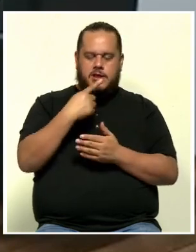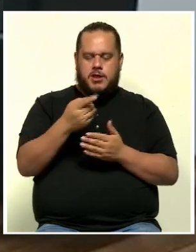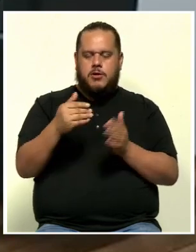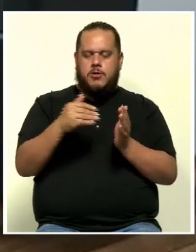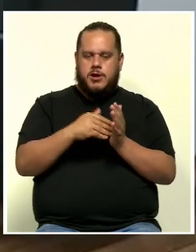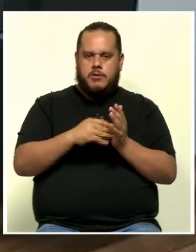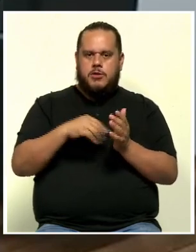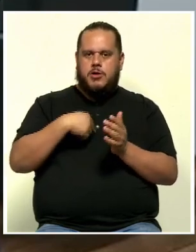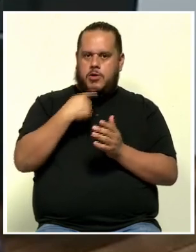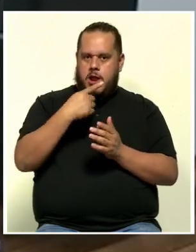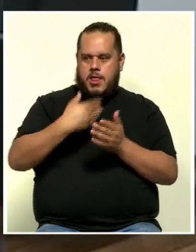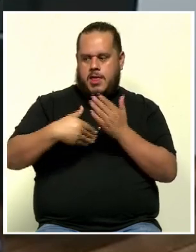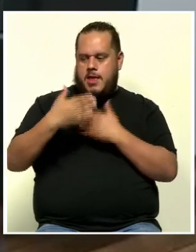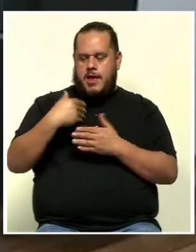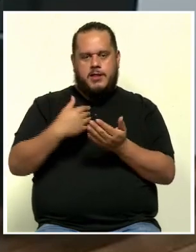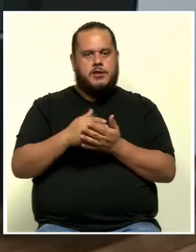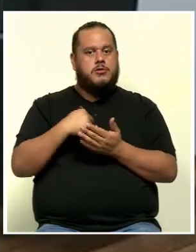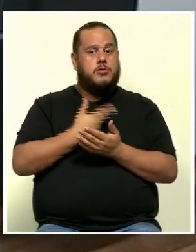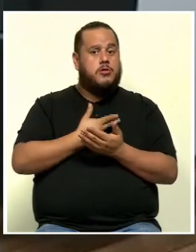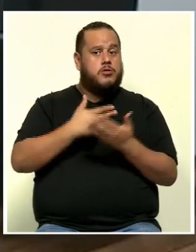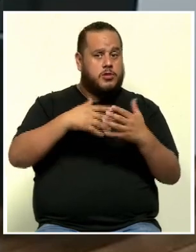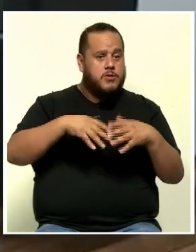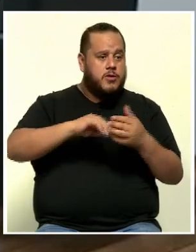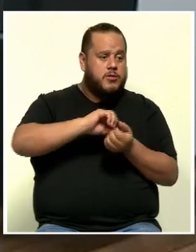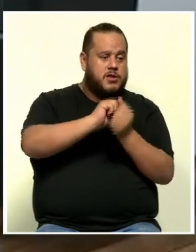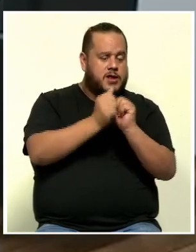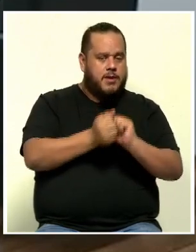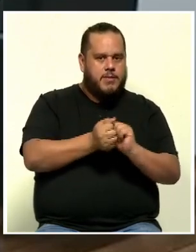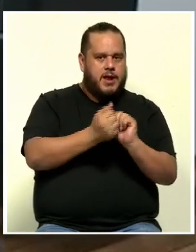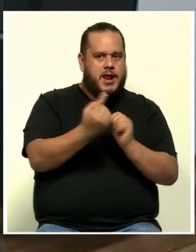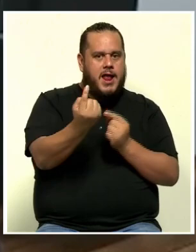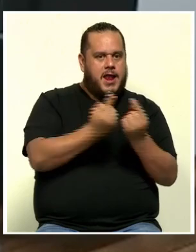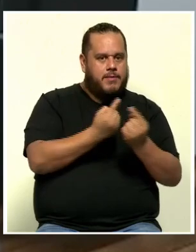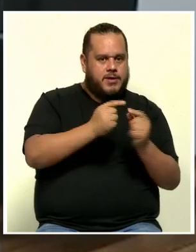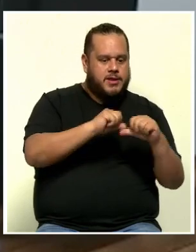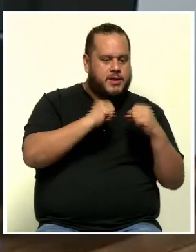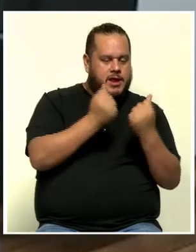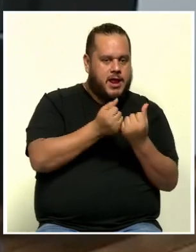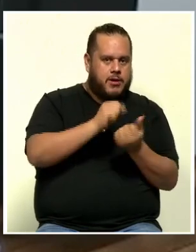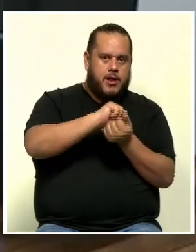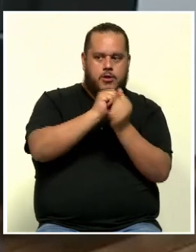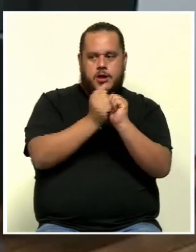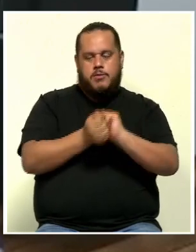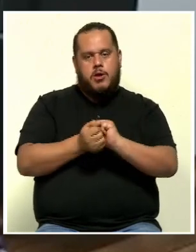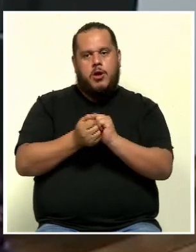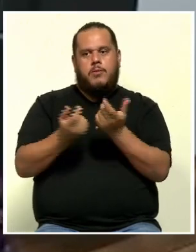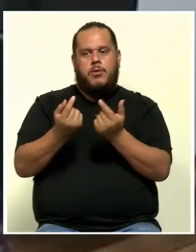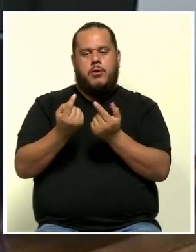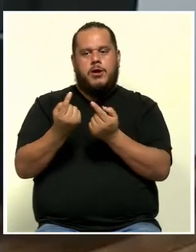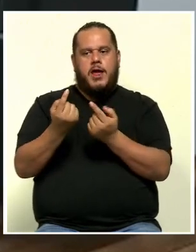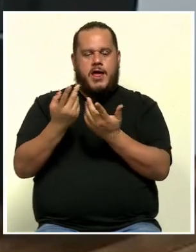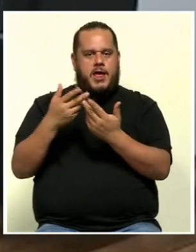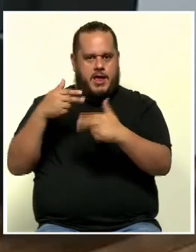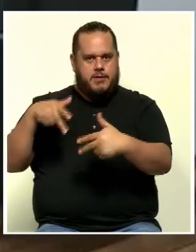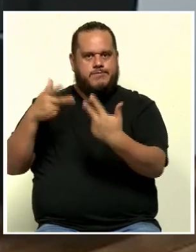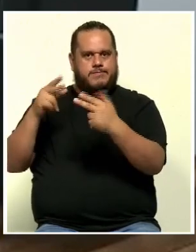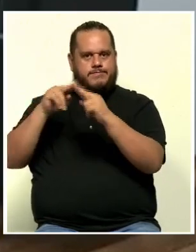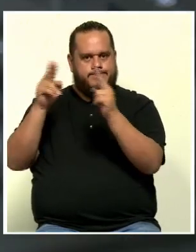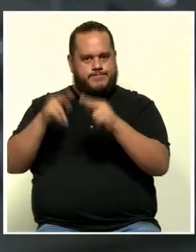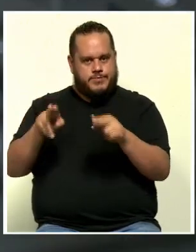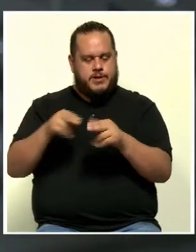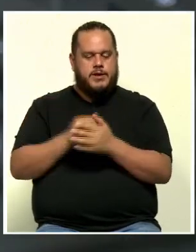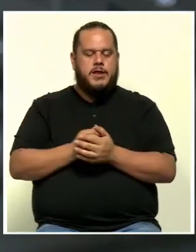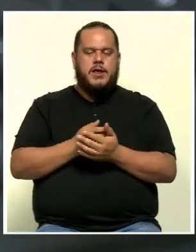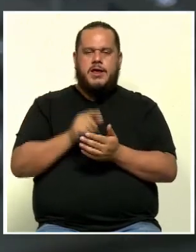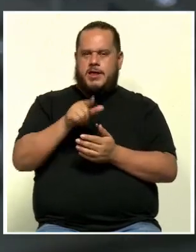al principio, lo que hicimos fue sustituir la presencia en el aula por la presencia a través de una plataforma, y en